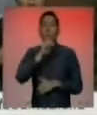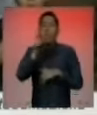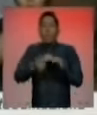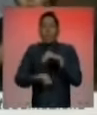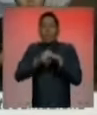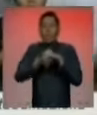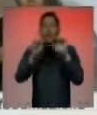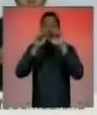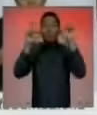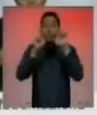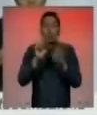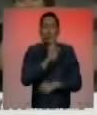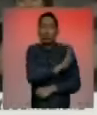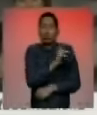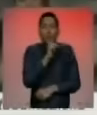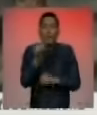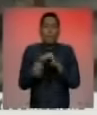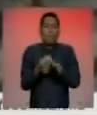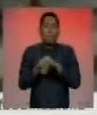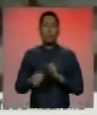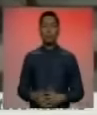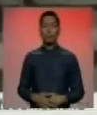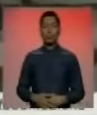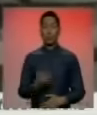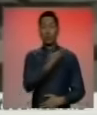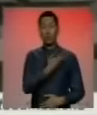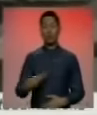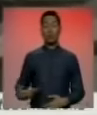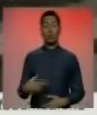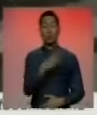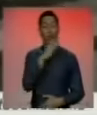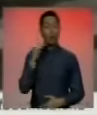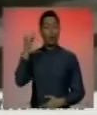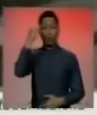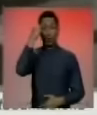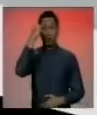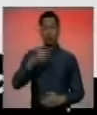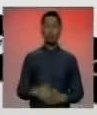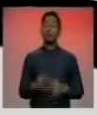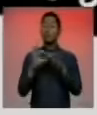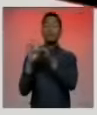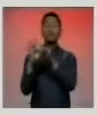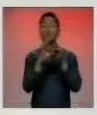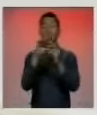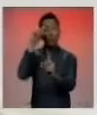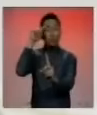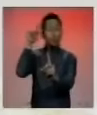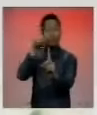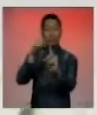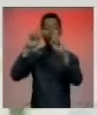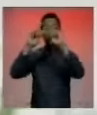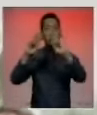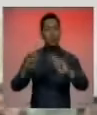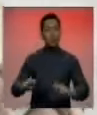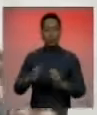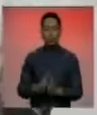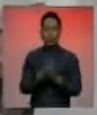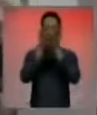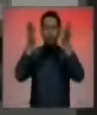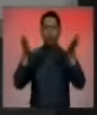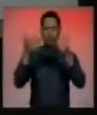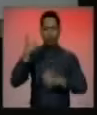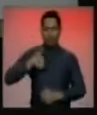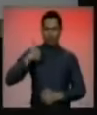sus empresas en supuestos fideicomisos. Esta afirmación del presidente de la República tiene relación directa con la investigación que publica el